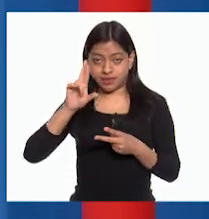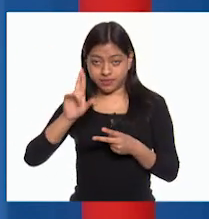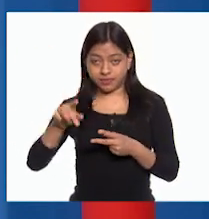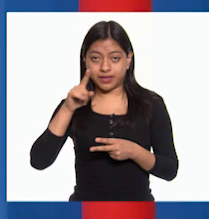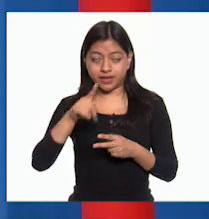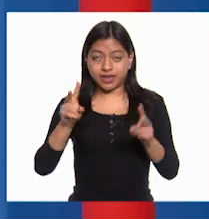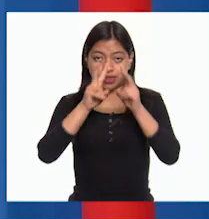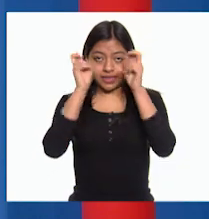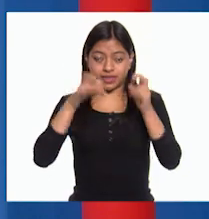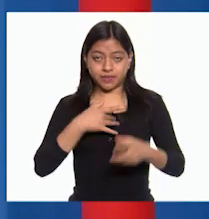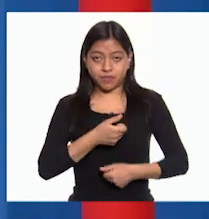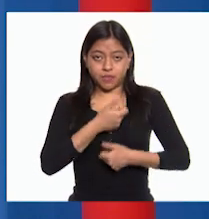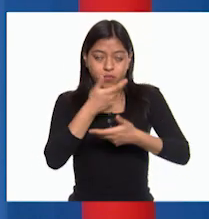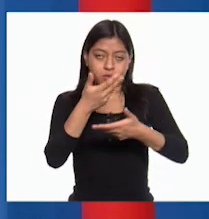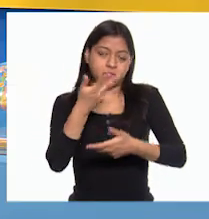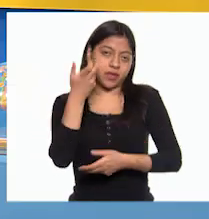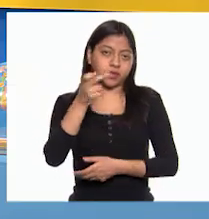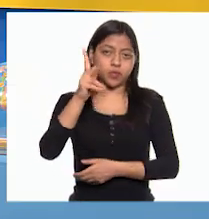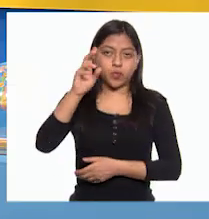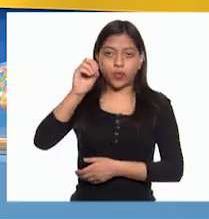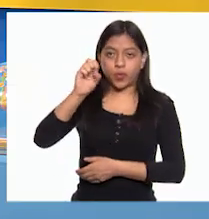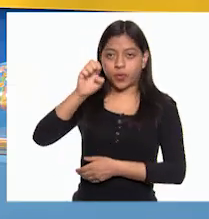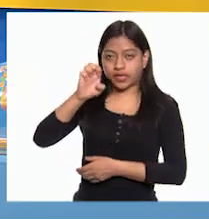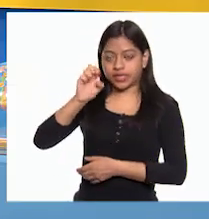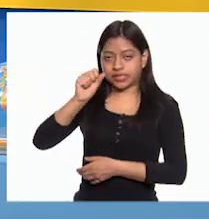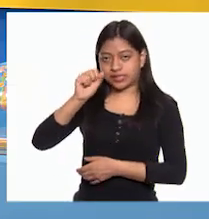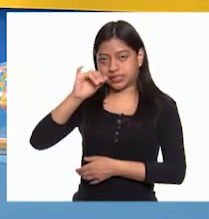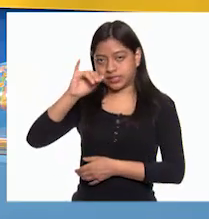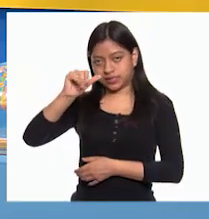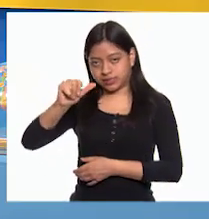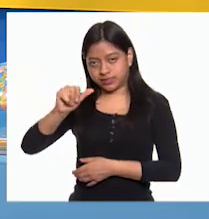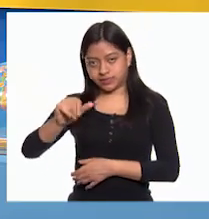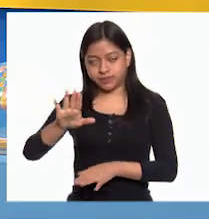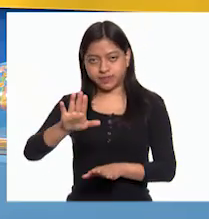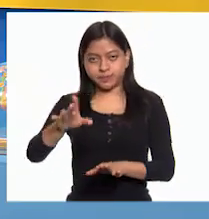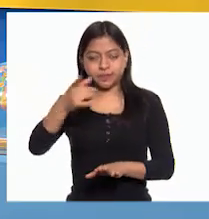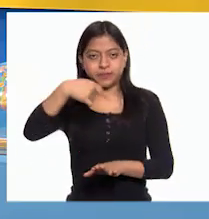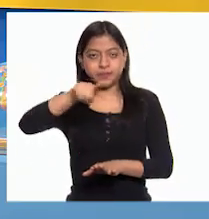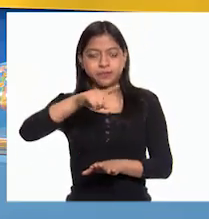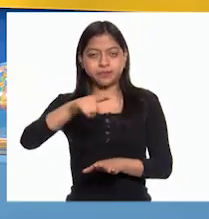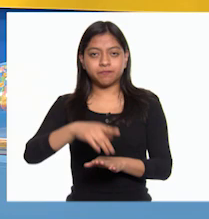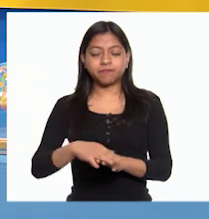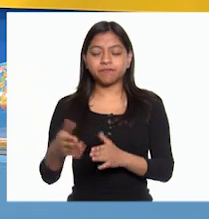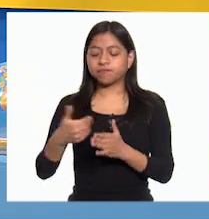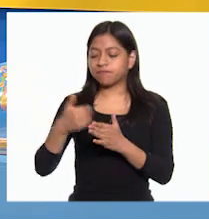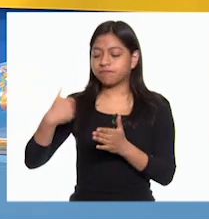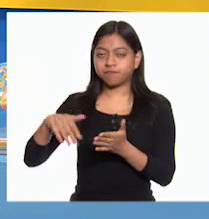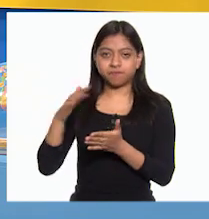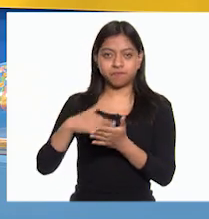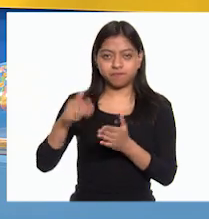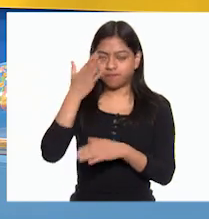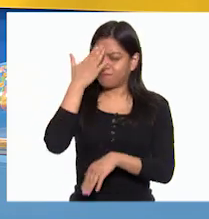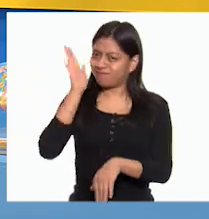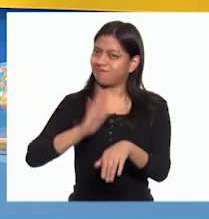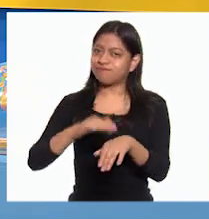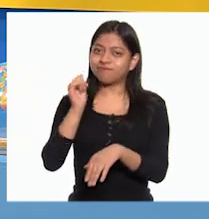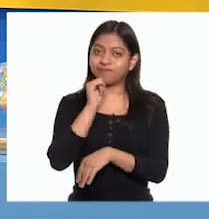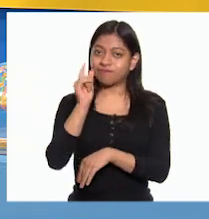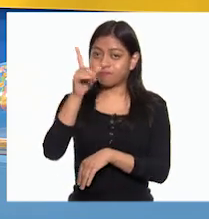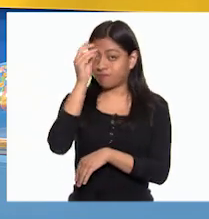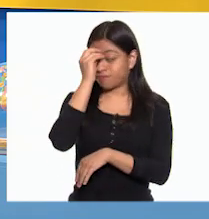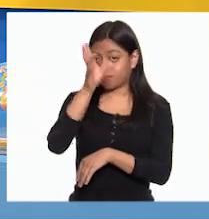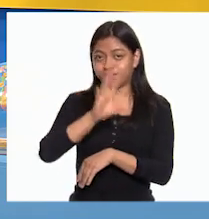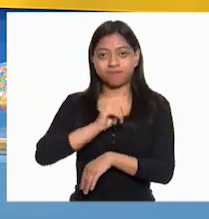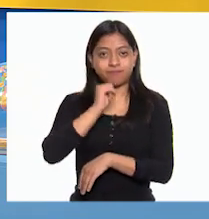uno titulado Poesía. Así es, María. Como siempre, tu memoria lectora es infalible. Pues